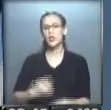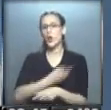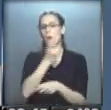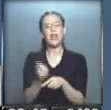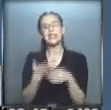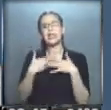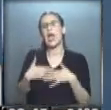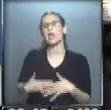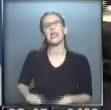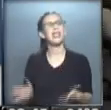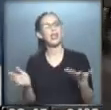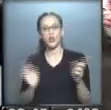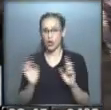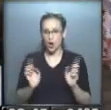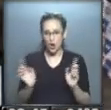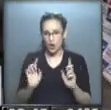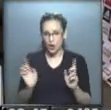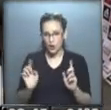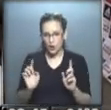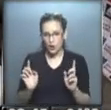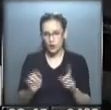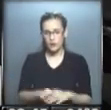ni un minuto, ni un segundo, porque sería...